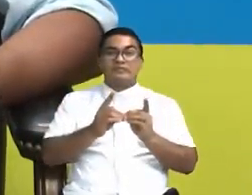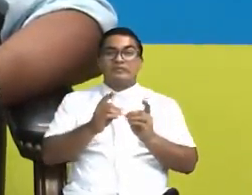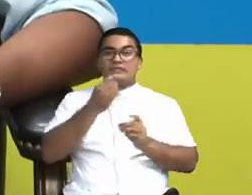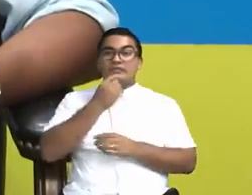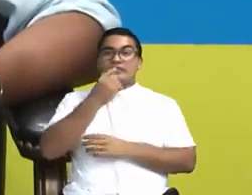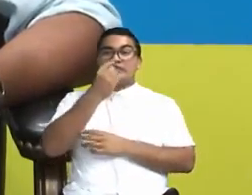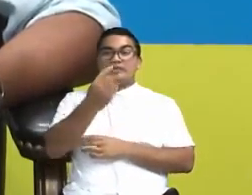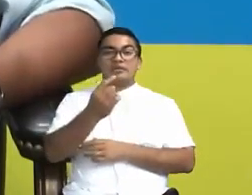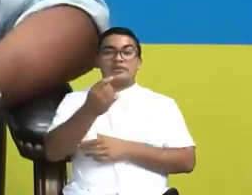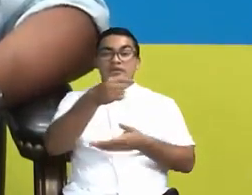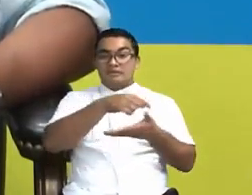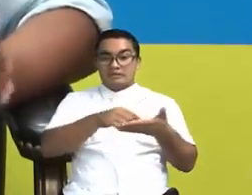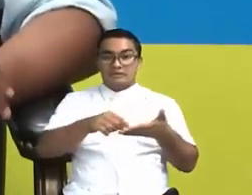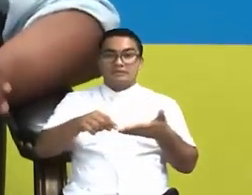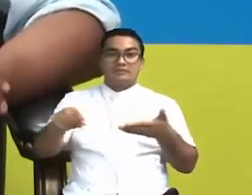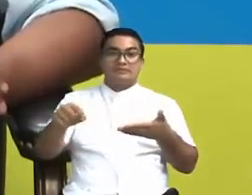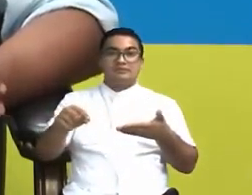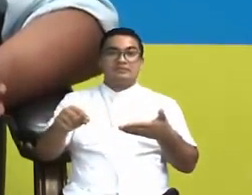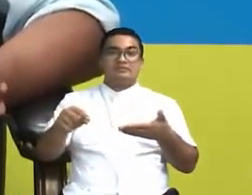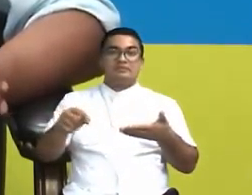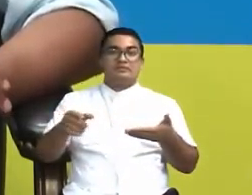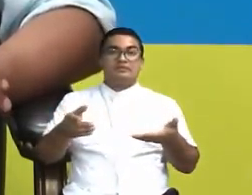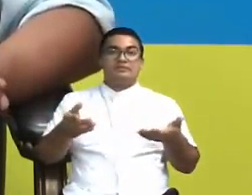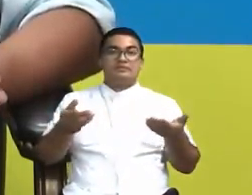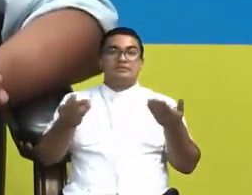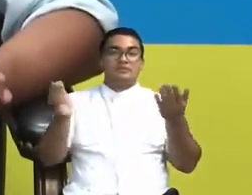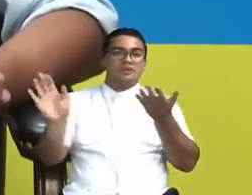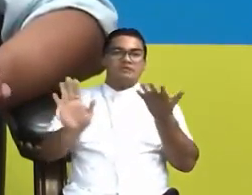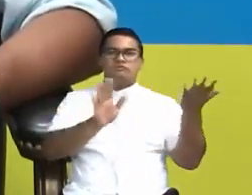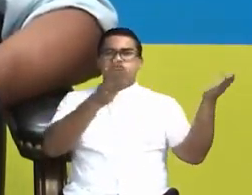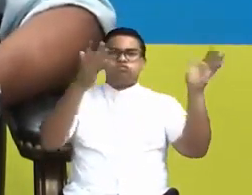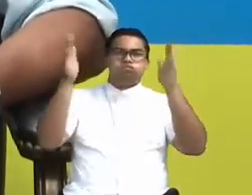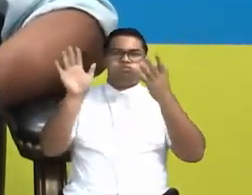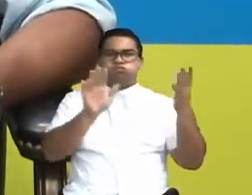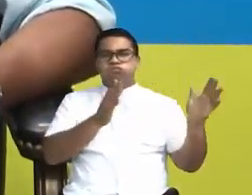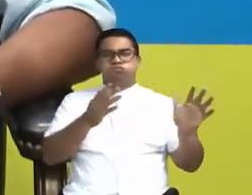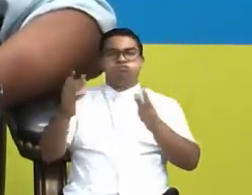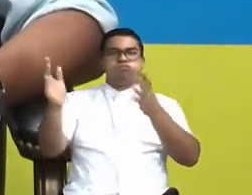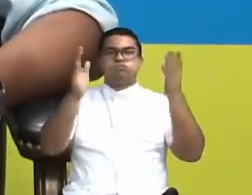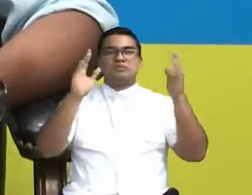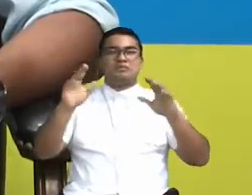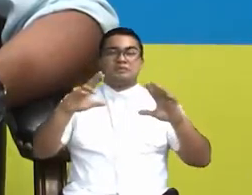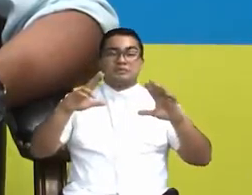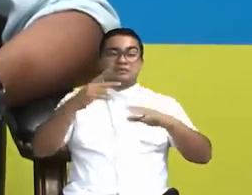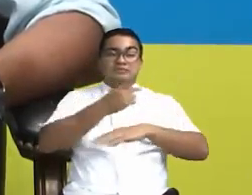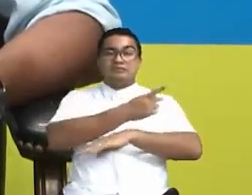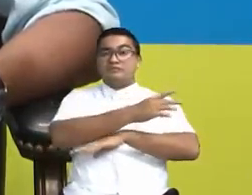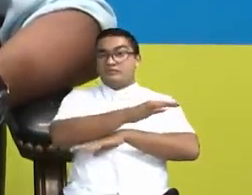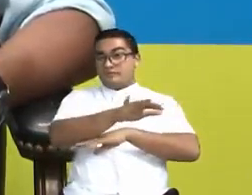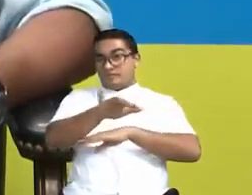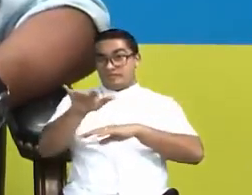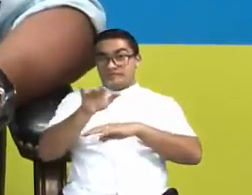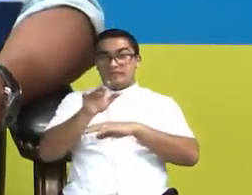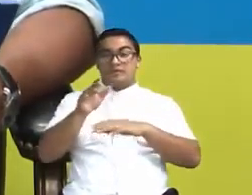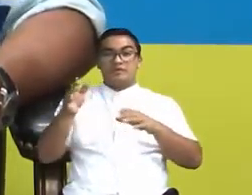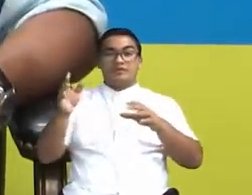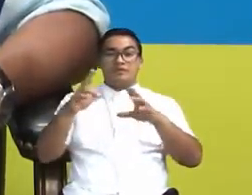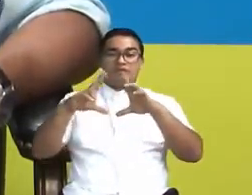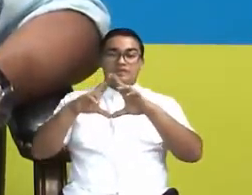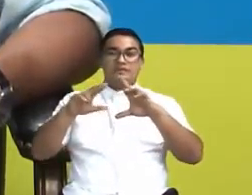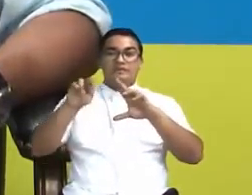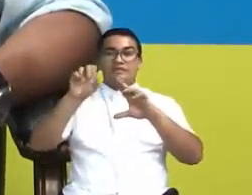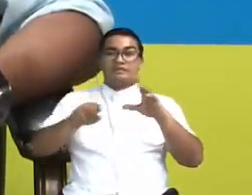decía que esta semana íbamos a tener fuertes vientos en el país. tanto en el litoral del Pacífico como en la zona del